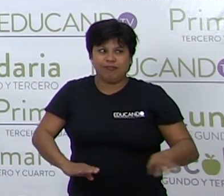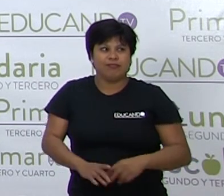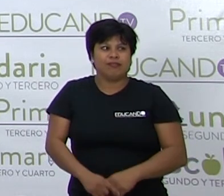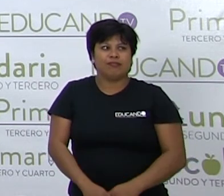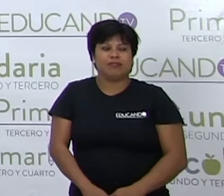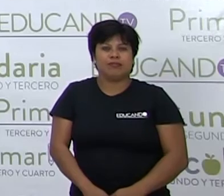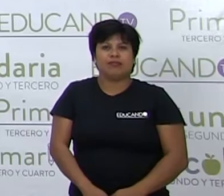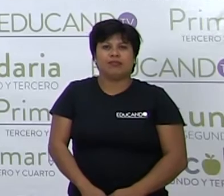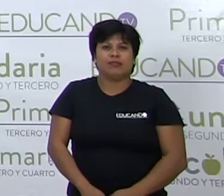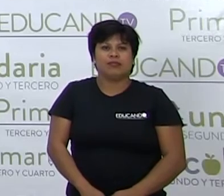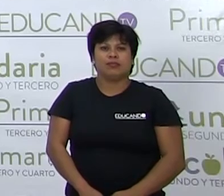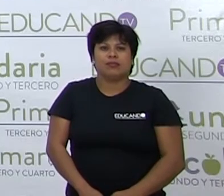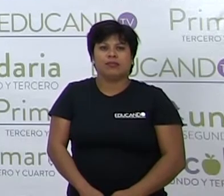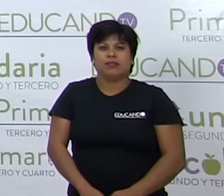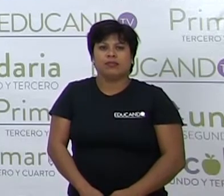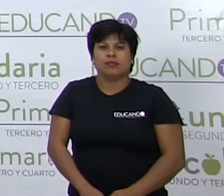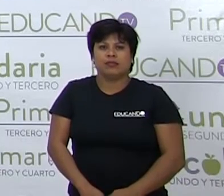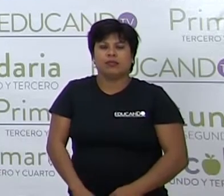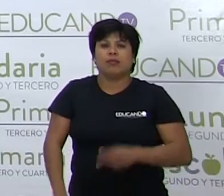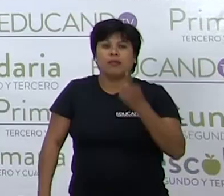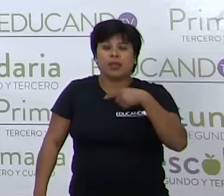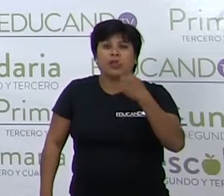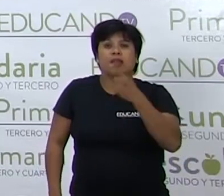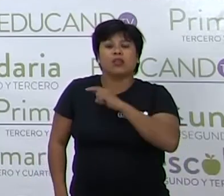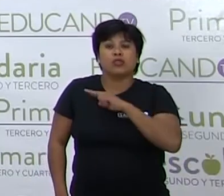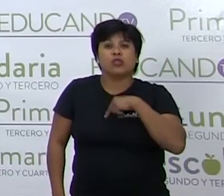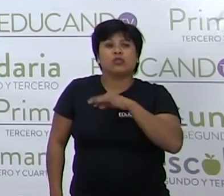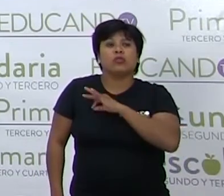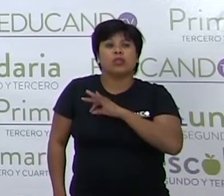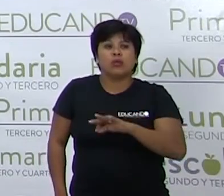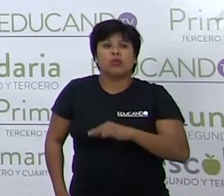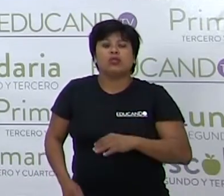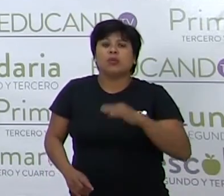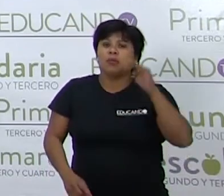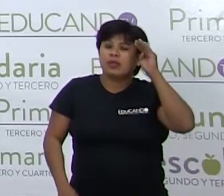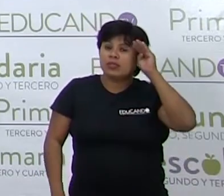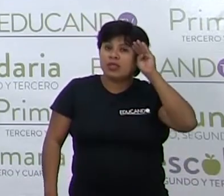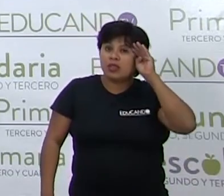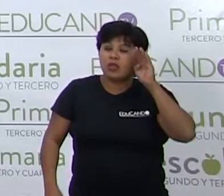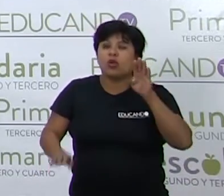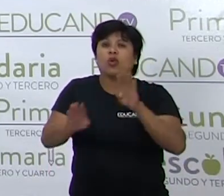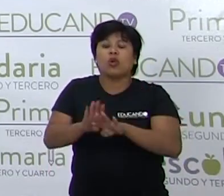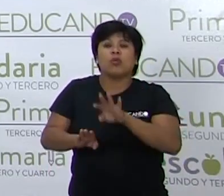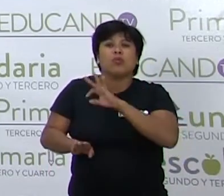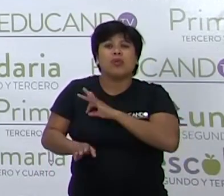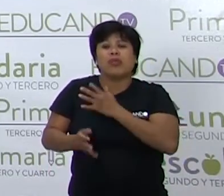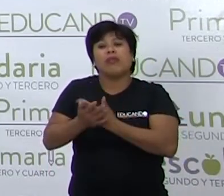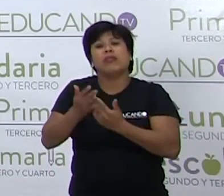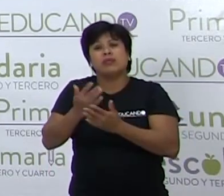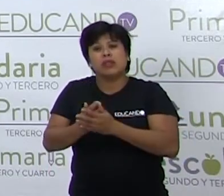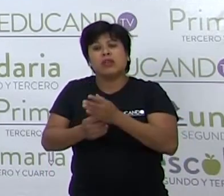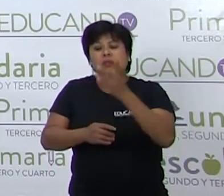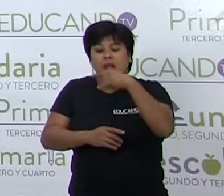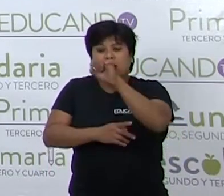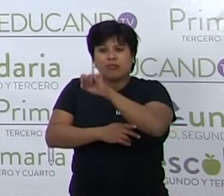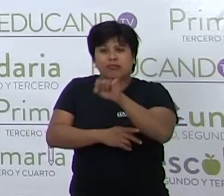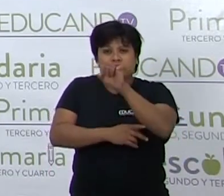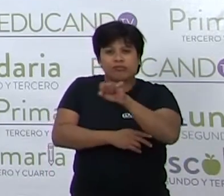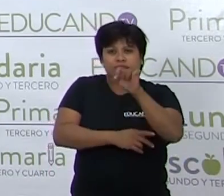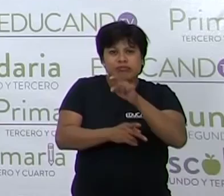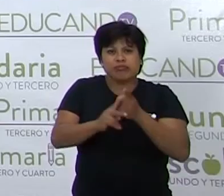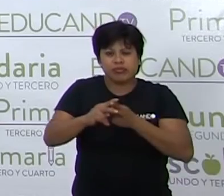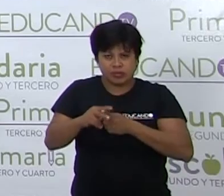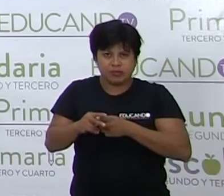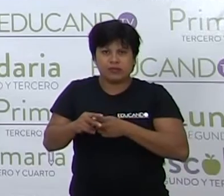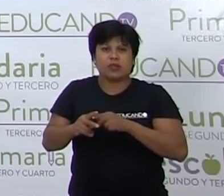voy a utilizar la regla para que podamos ir pensando cómo podemos construir una fórmula voy a voy a